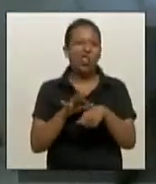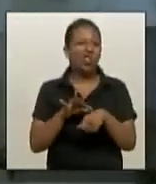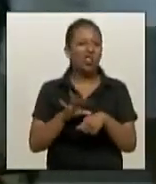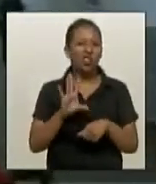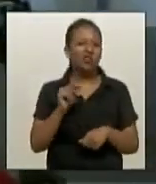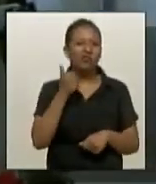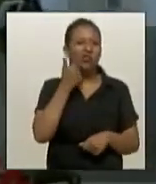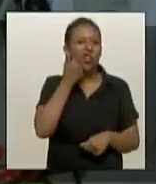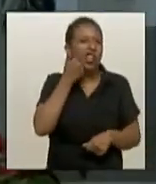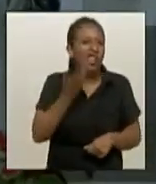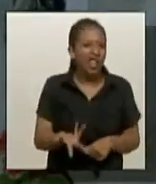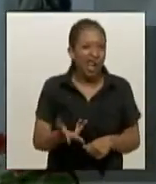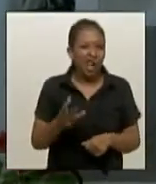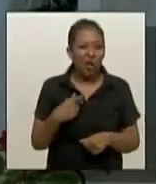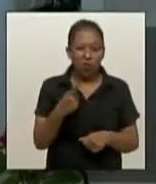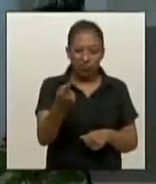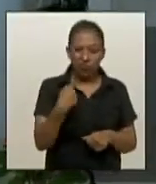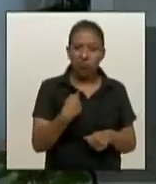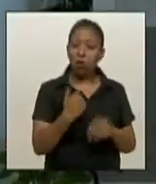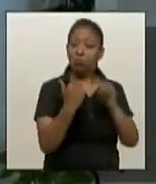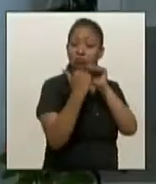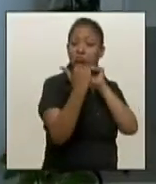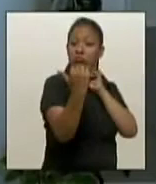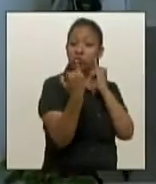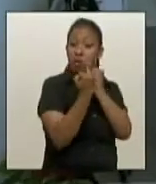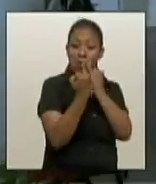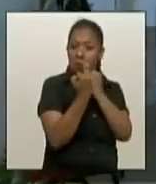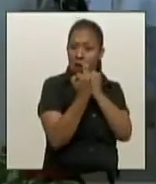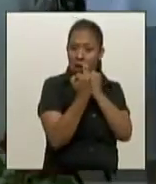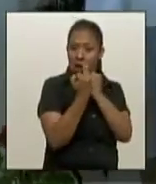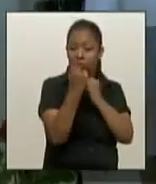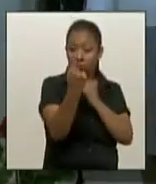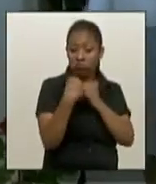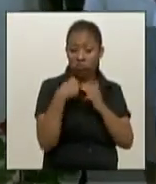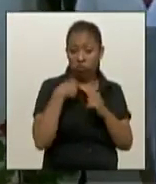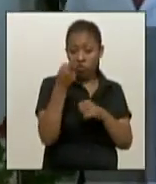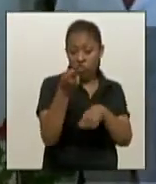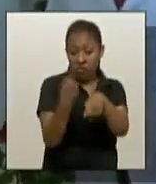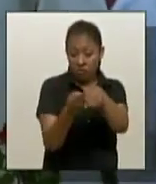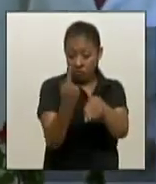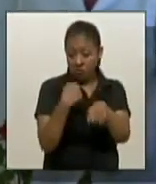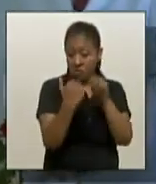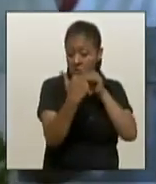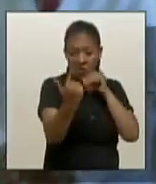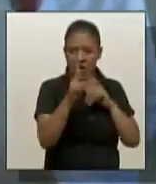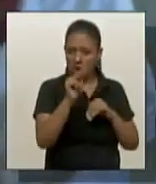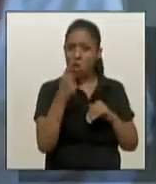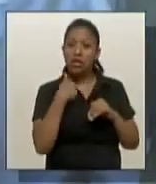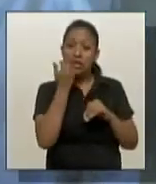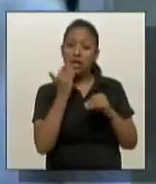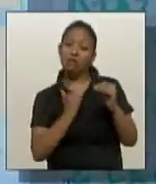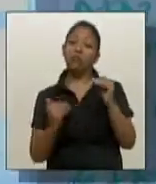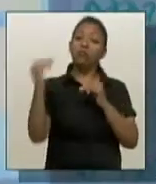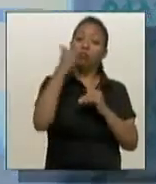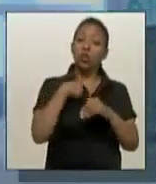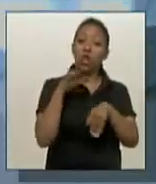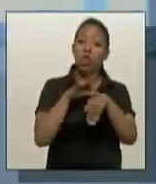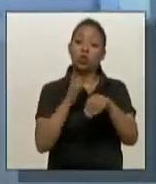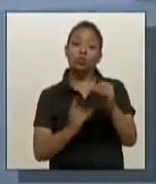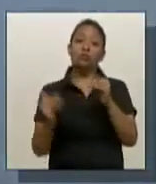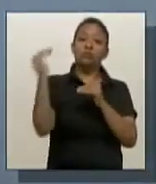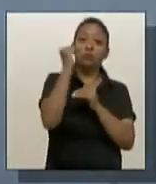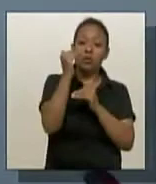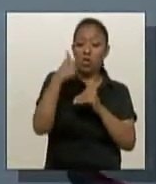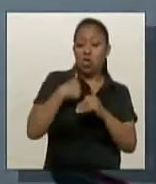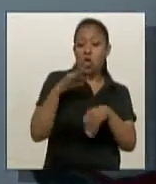quieren tener esa relación ya de tú a tú con la persona que están tratando, sino quieren tener esa relación jerárquica que siempre se da